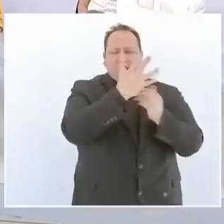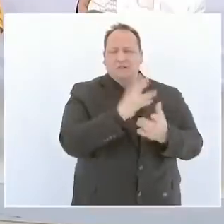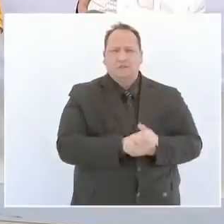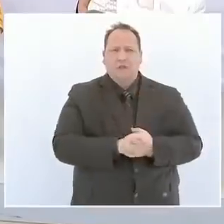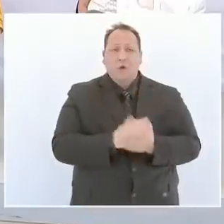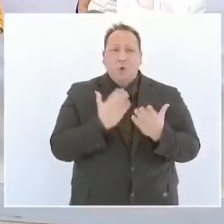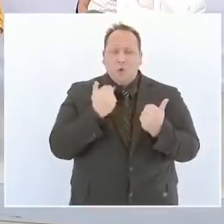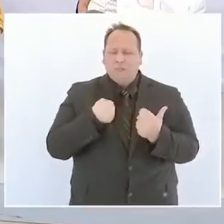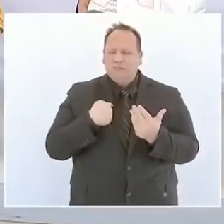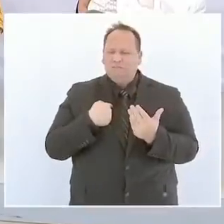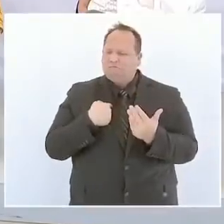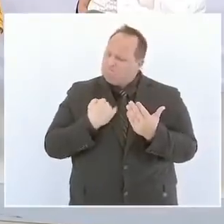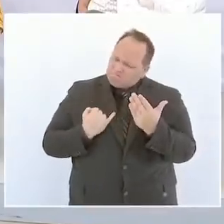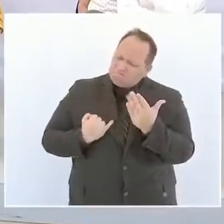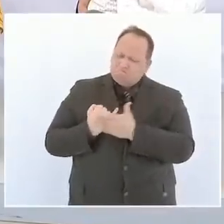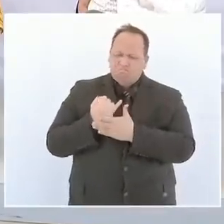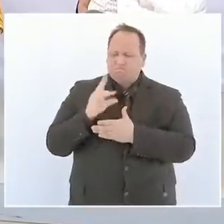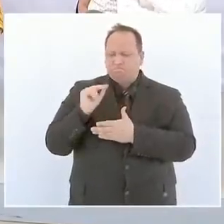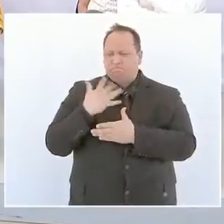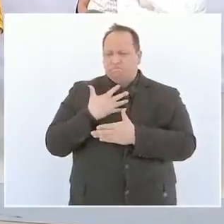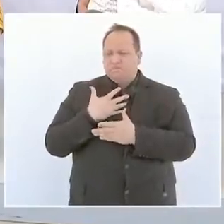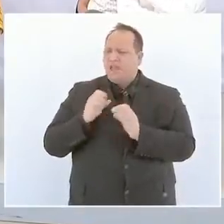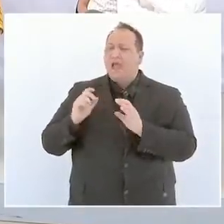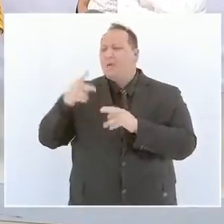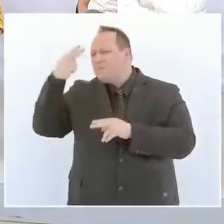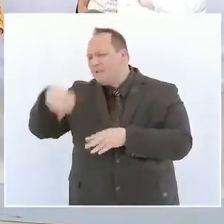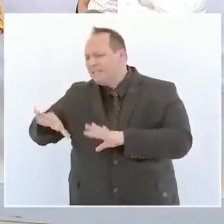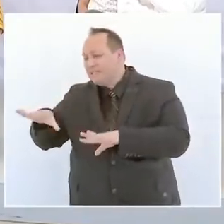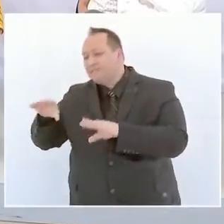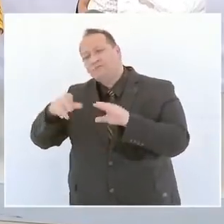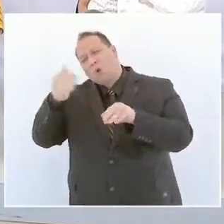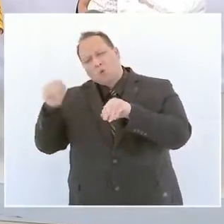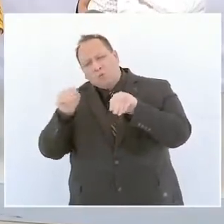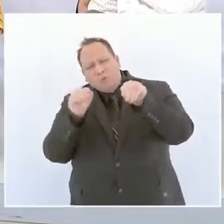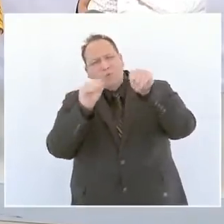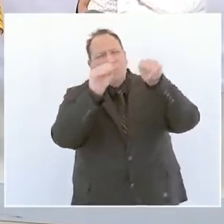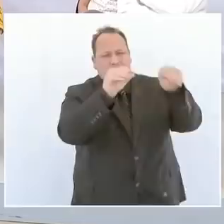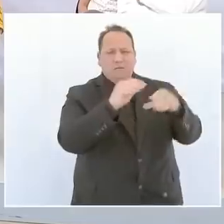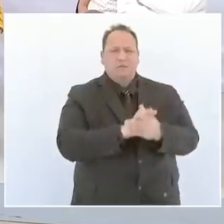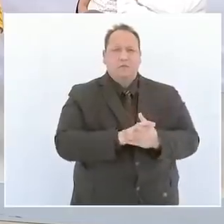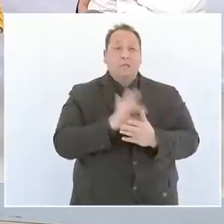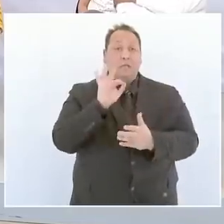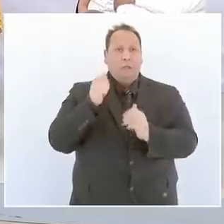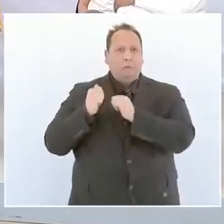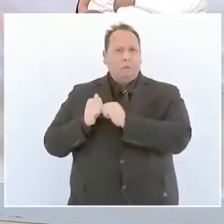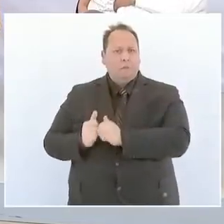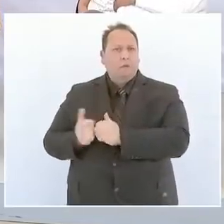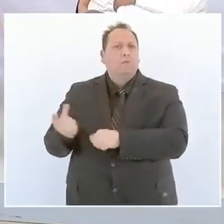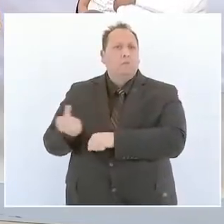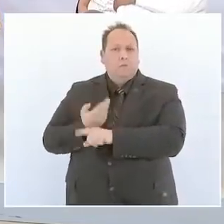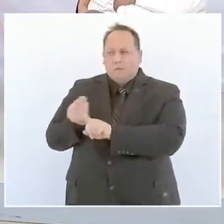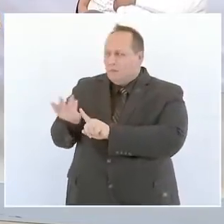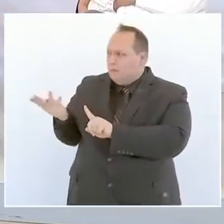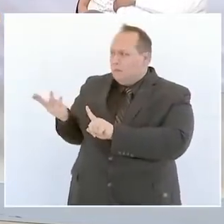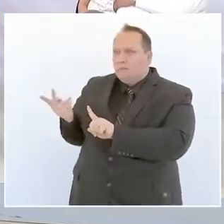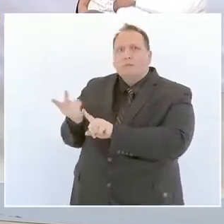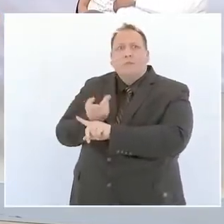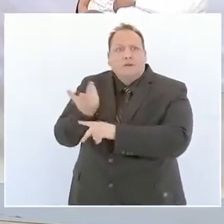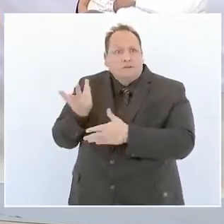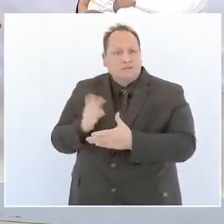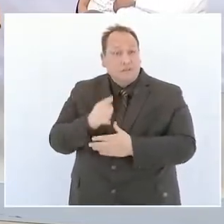si no hubiesen tomado la decisión de emigrar y se hubiesen quedado,